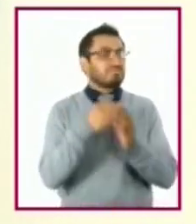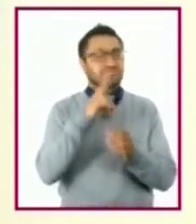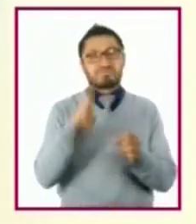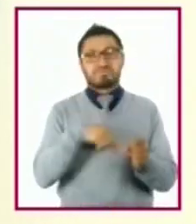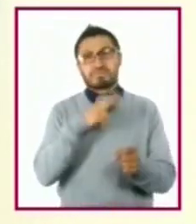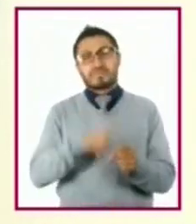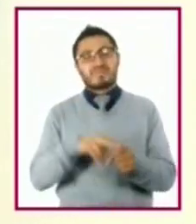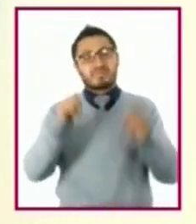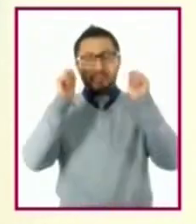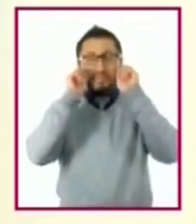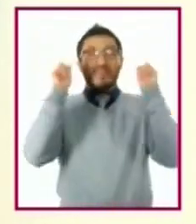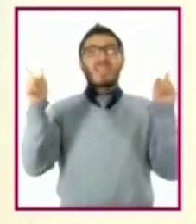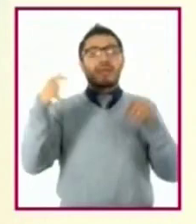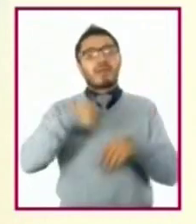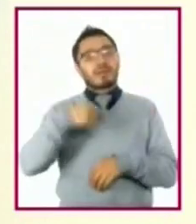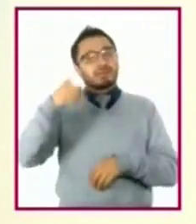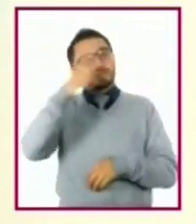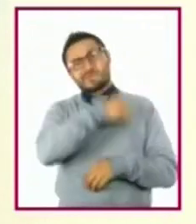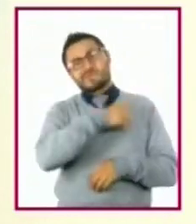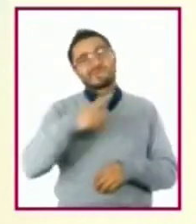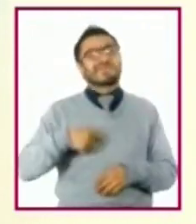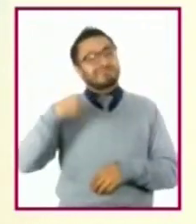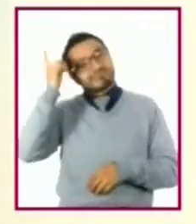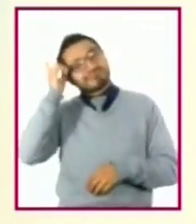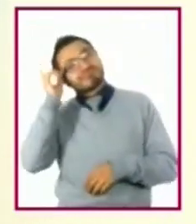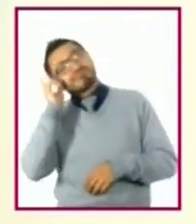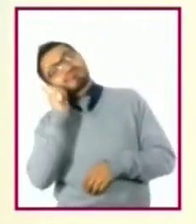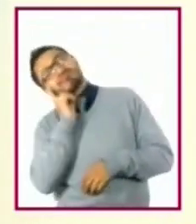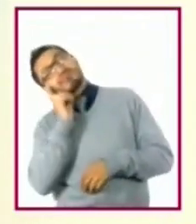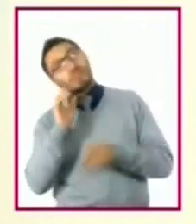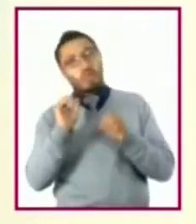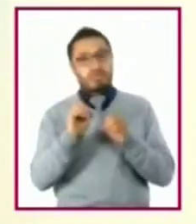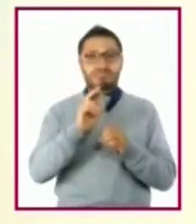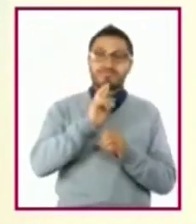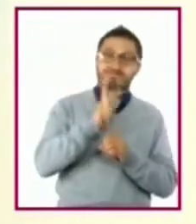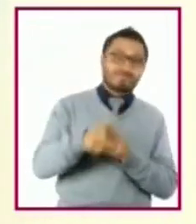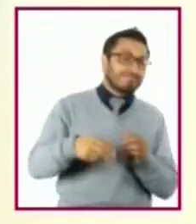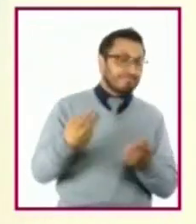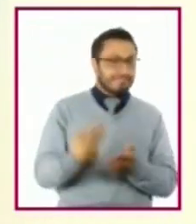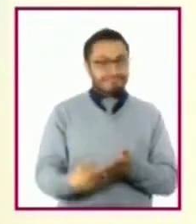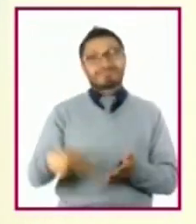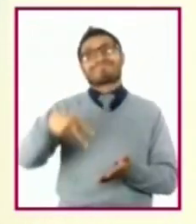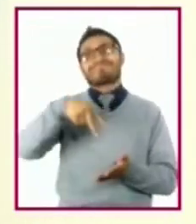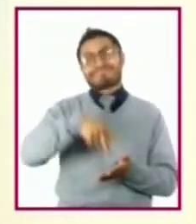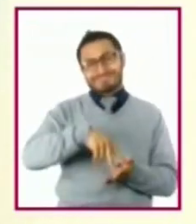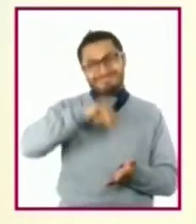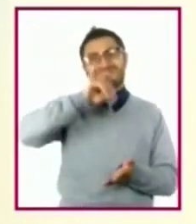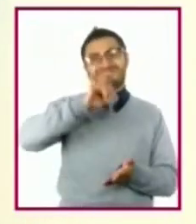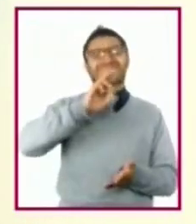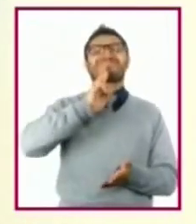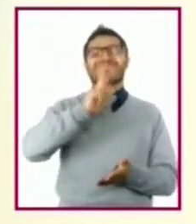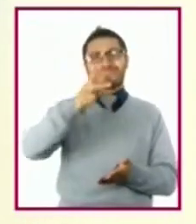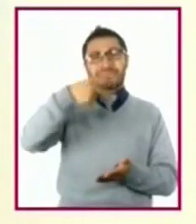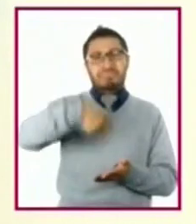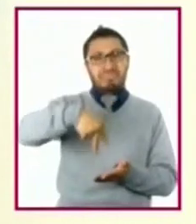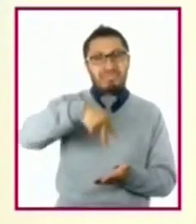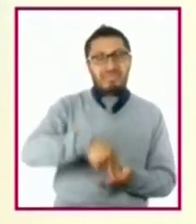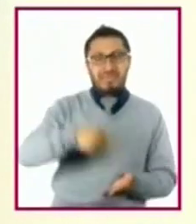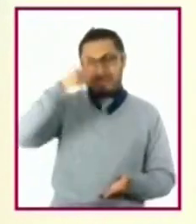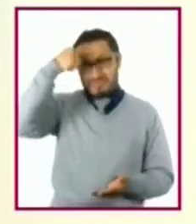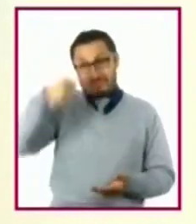te preguntas si debes seguir durmiendo, pero consideras que es mejor levantarte de una vez para evitar que se te haga